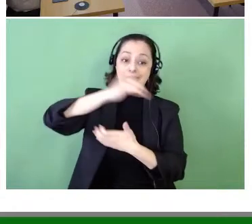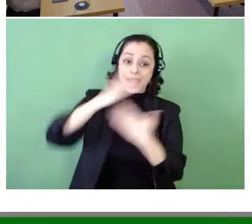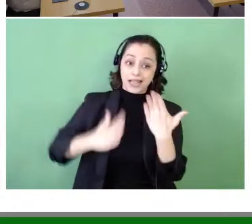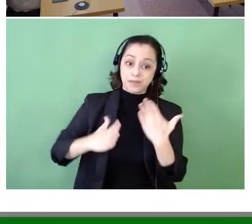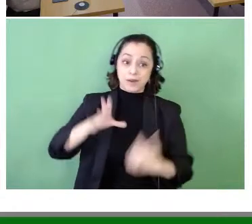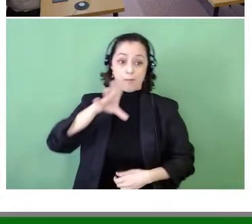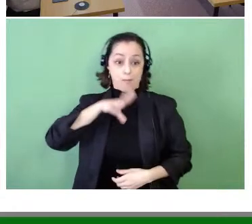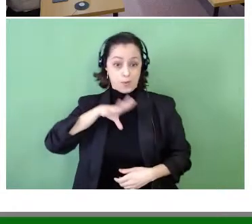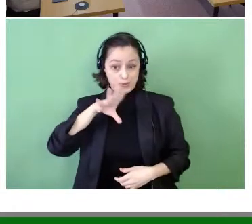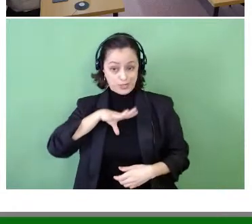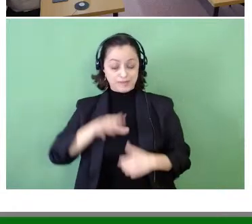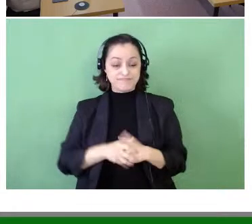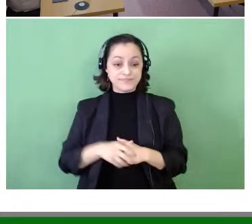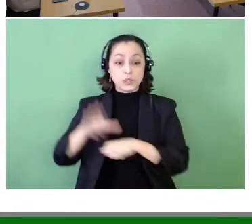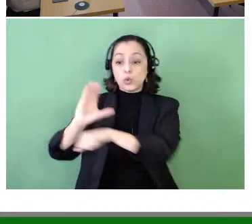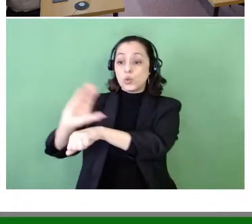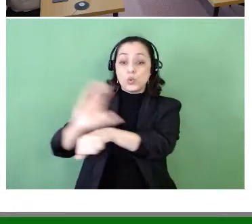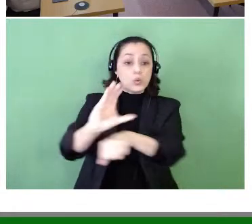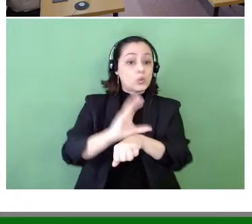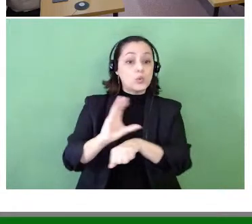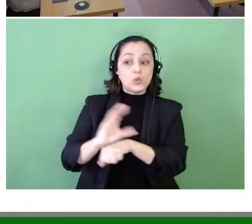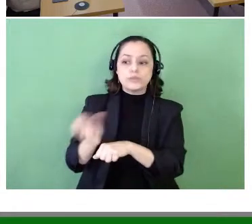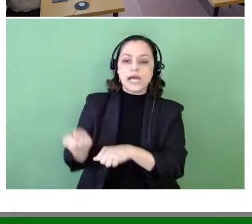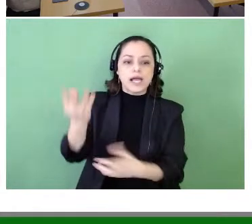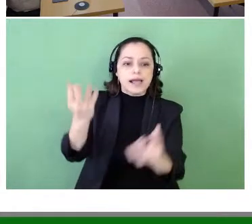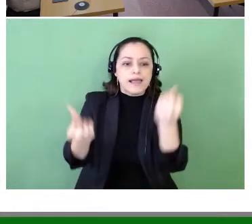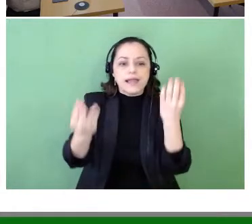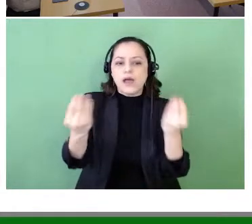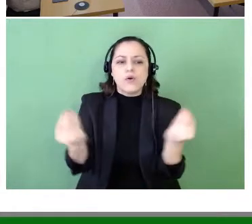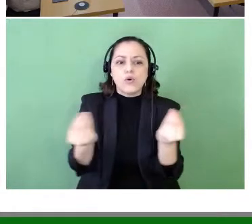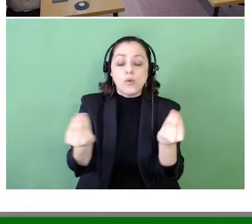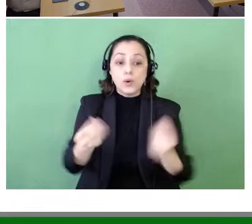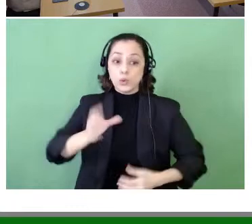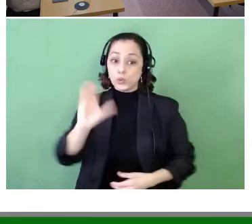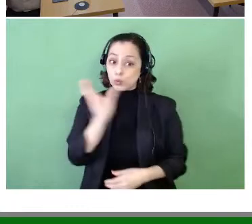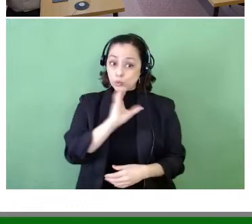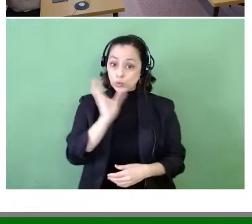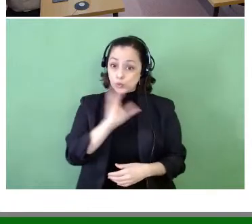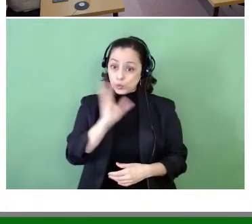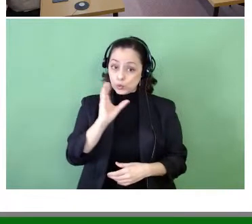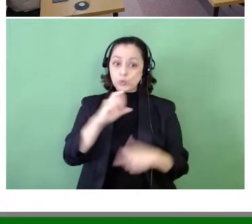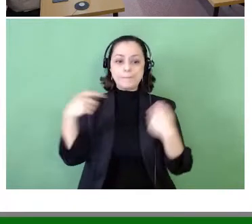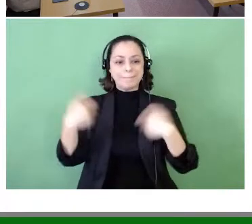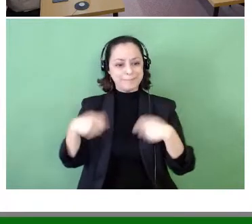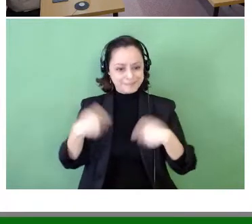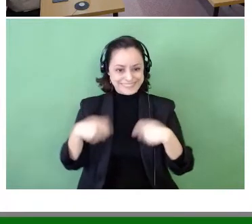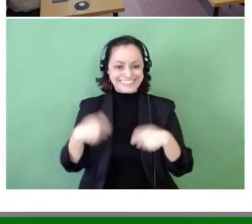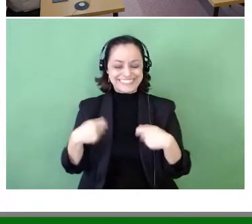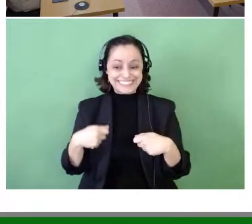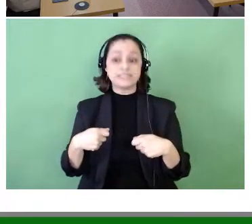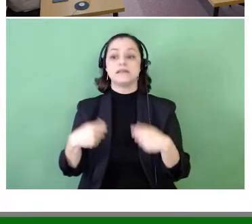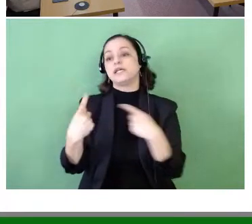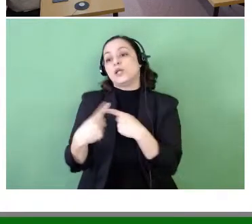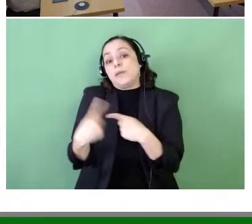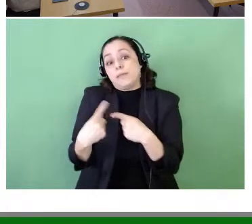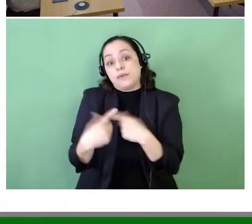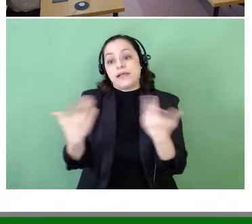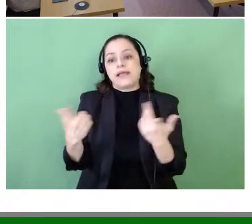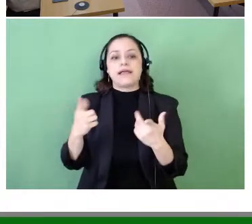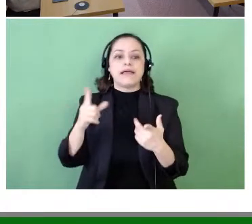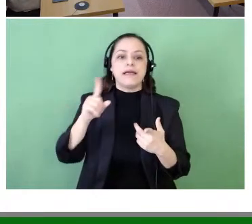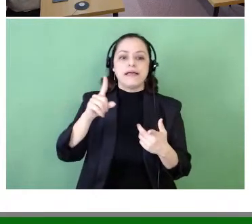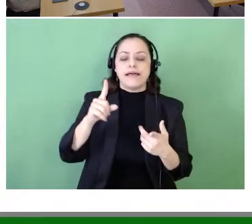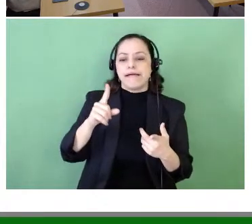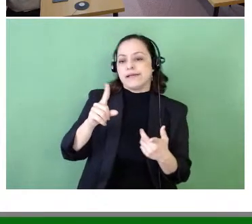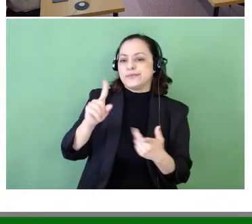estos cursos fueron creados así como una urgencia, porque no hicieron un estudio de mercado